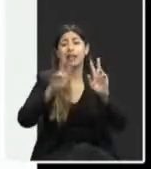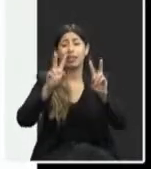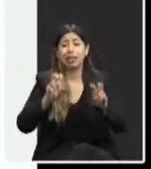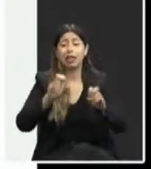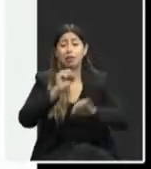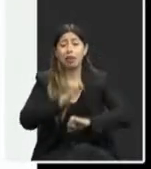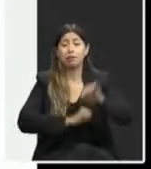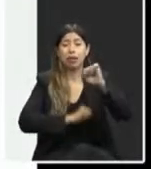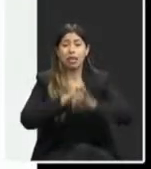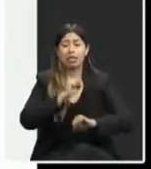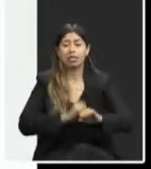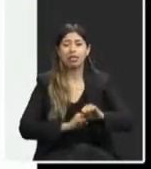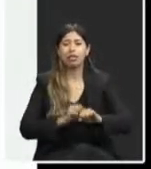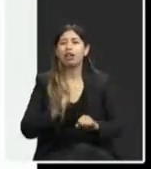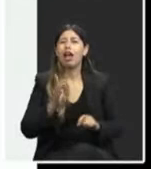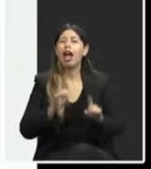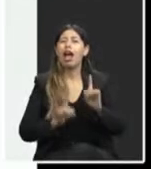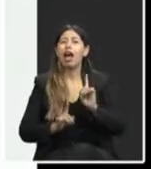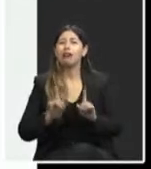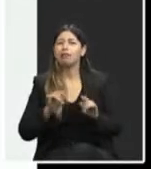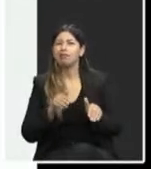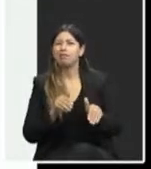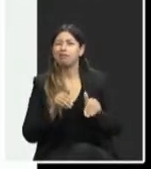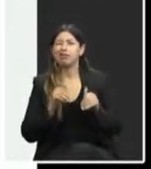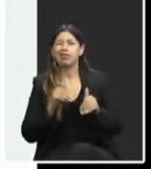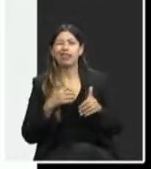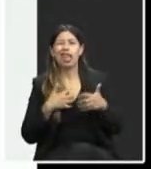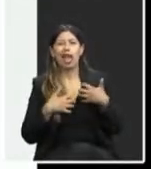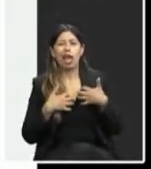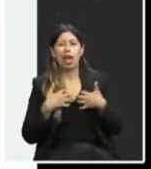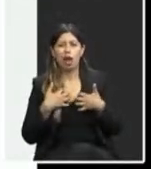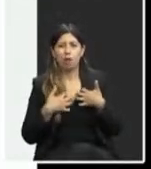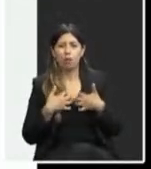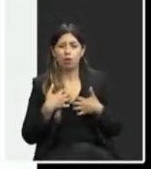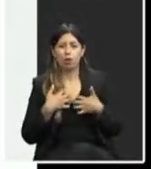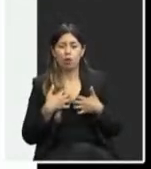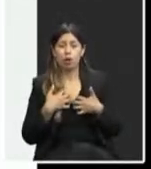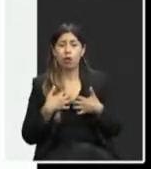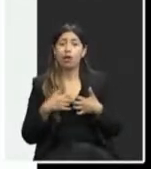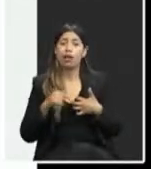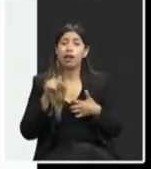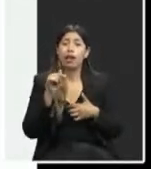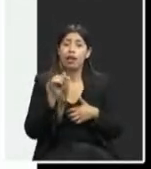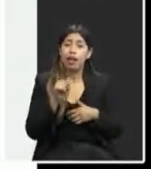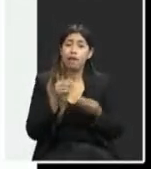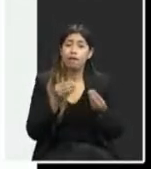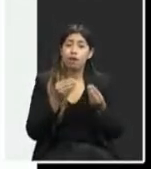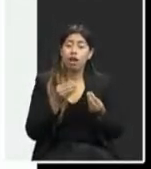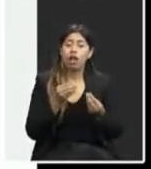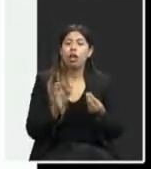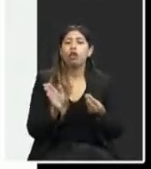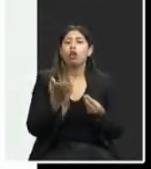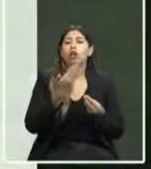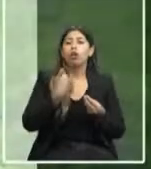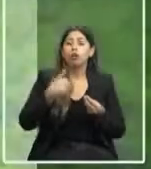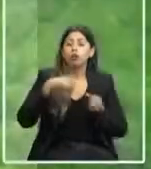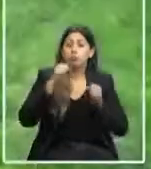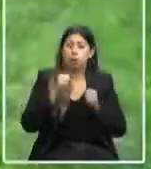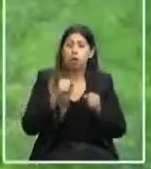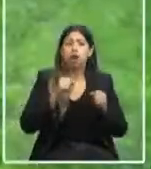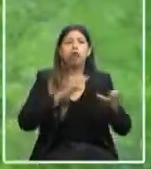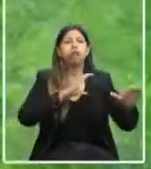privado, hay algunos que se sienten incómodos. Sería muy bueno que nosotros pudiéramos